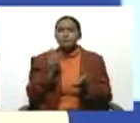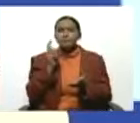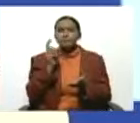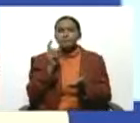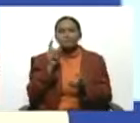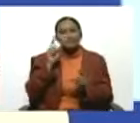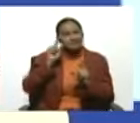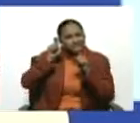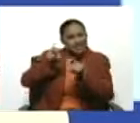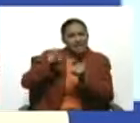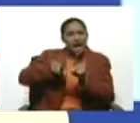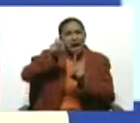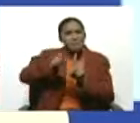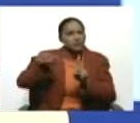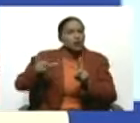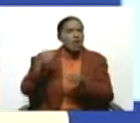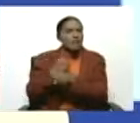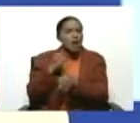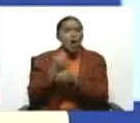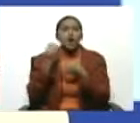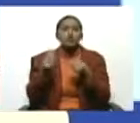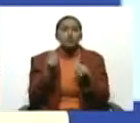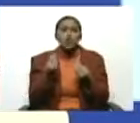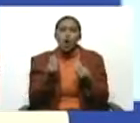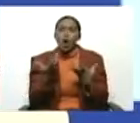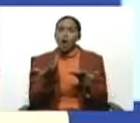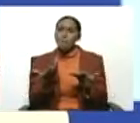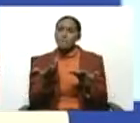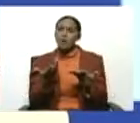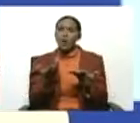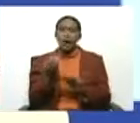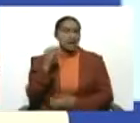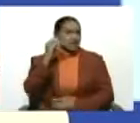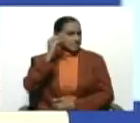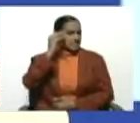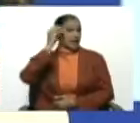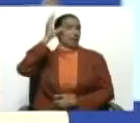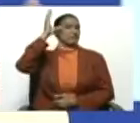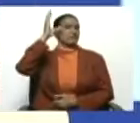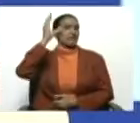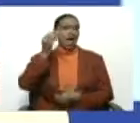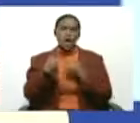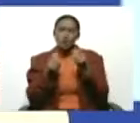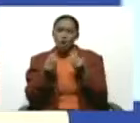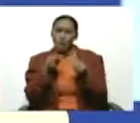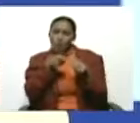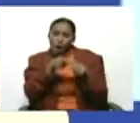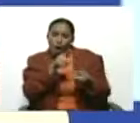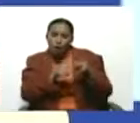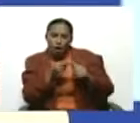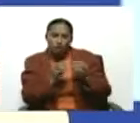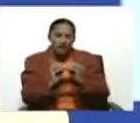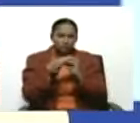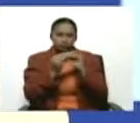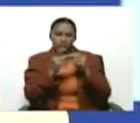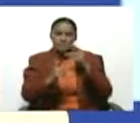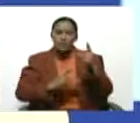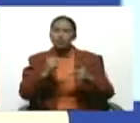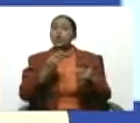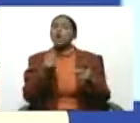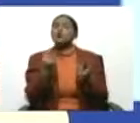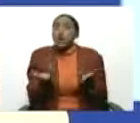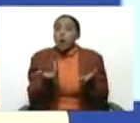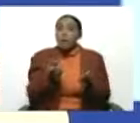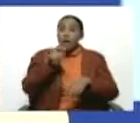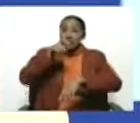día y lograr las calidades o las capacidades de de producción a corto plazo y